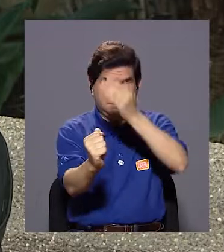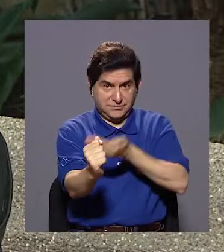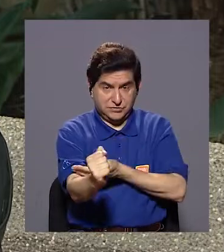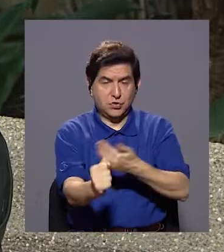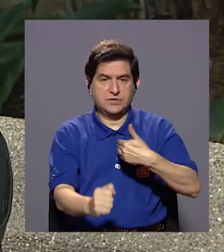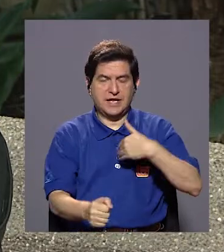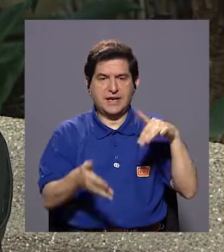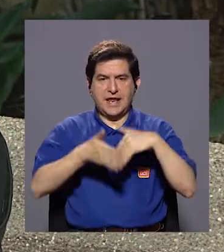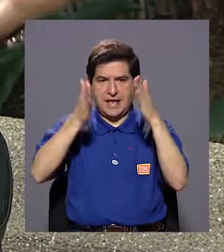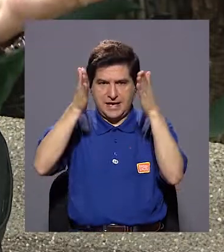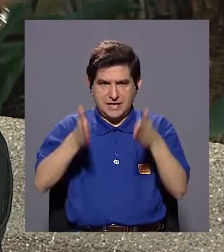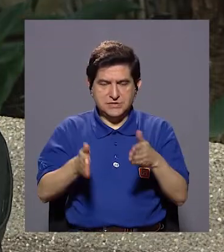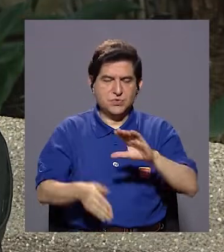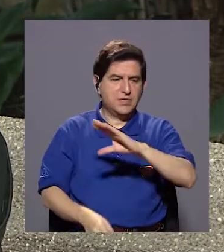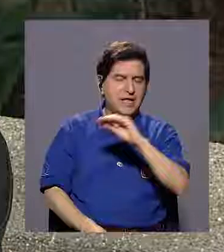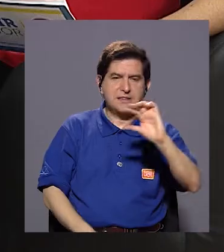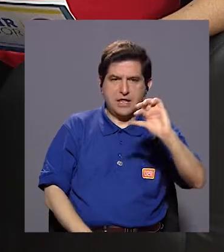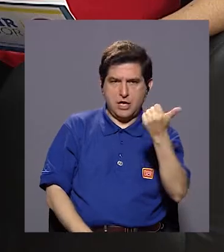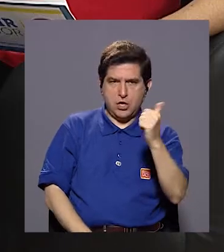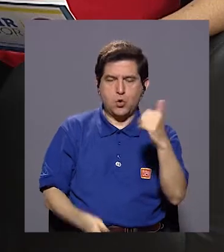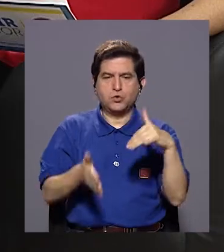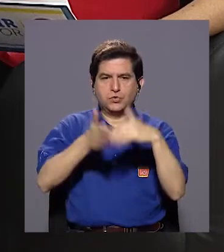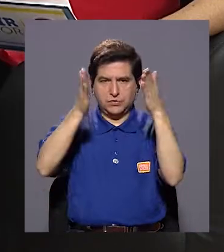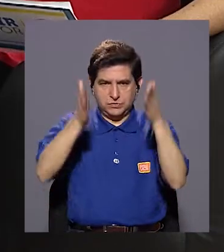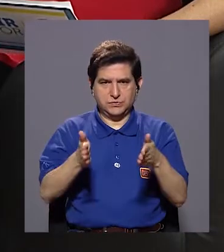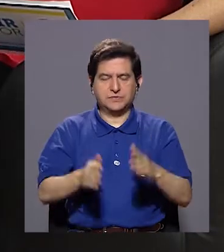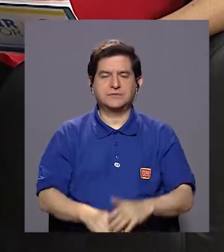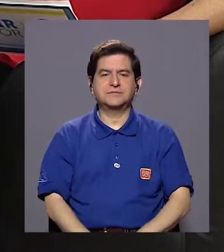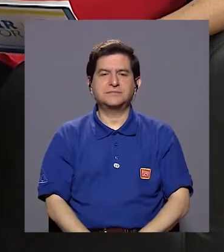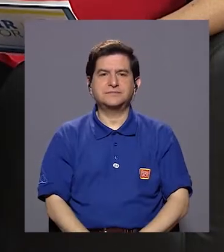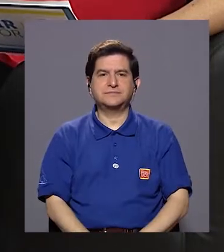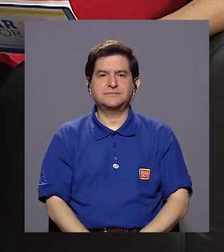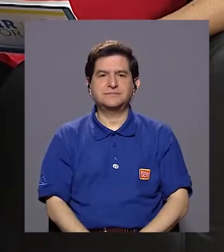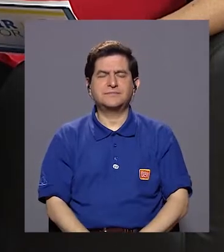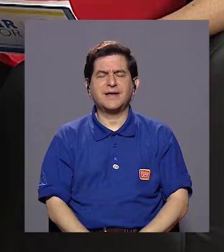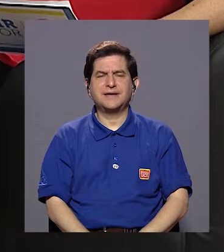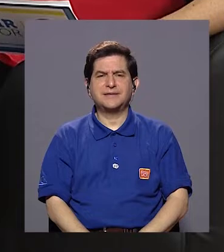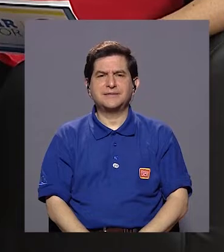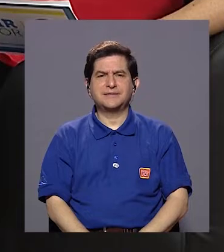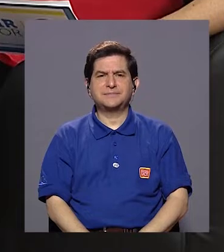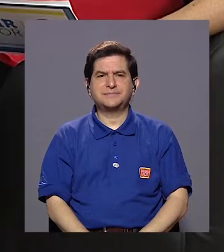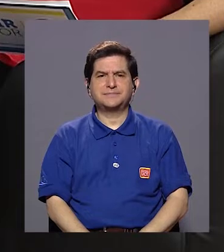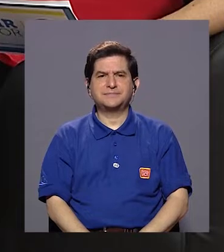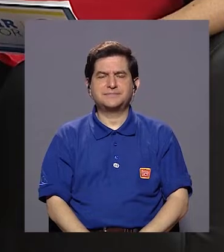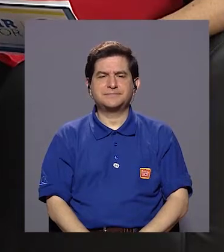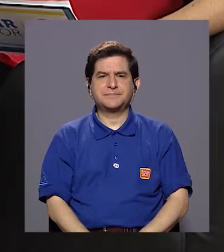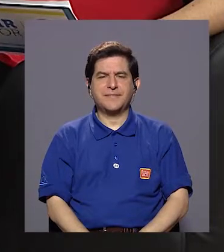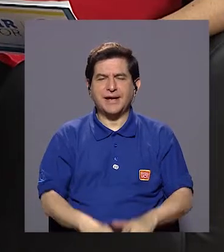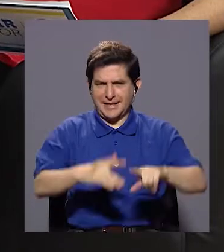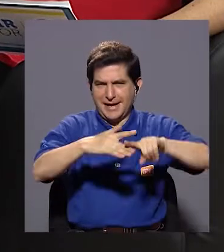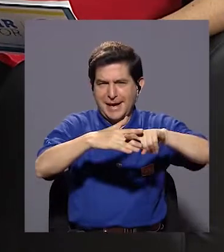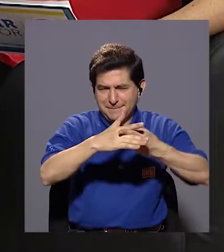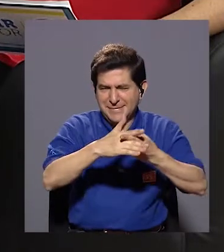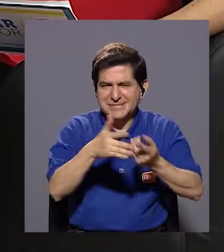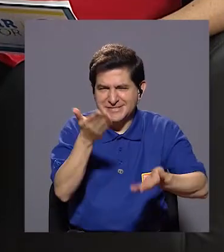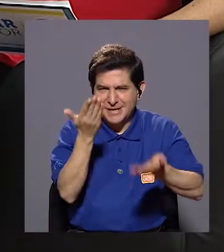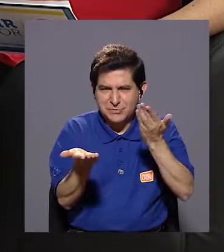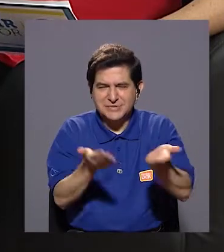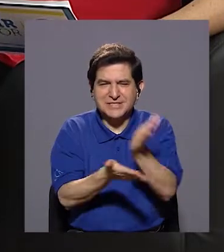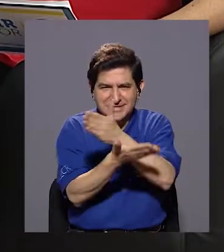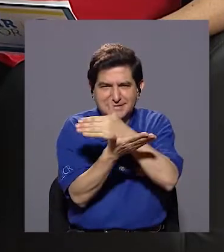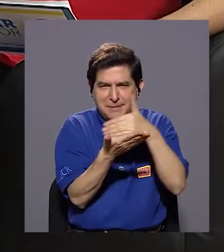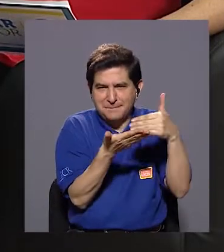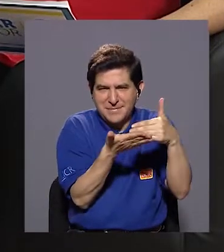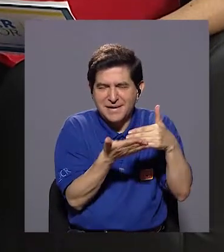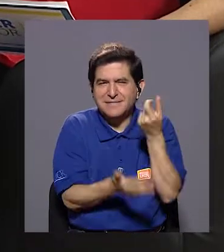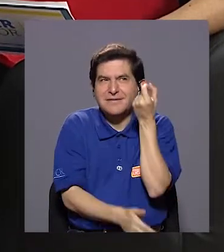poder entre un estudiante y otro estudiante. Esto, a ver, vamos a empezar, digamos, por esta